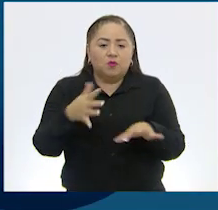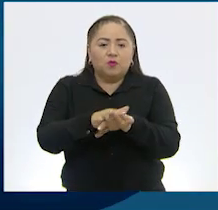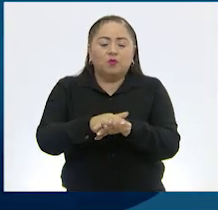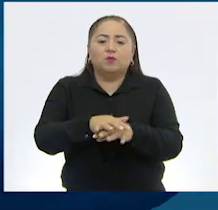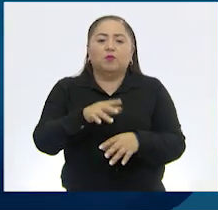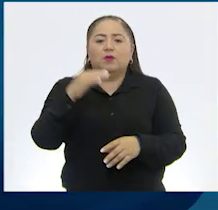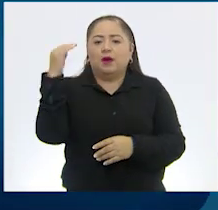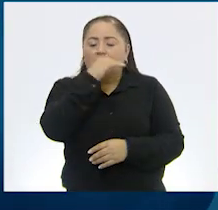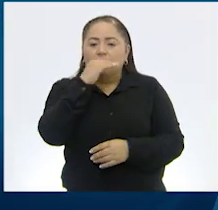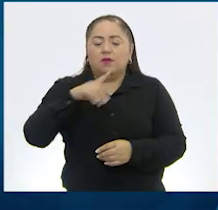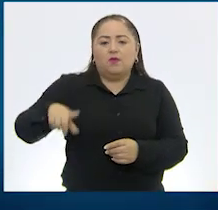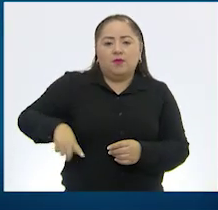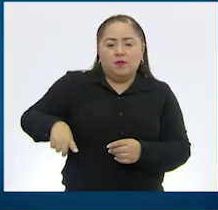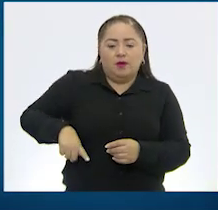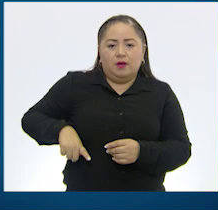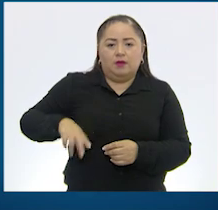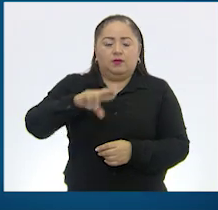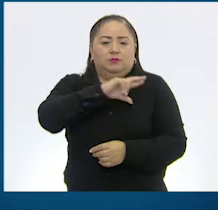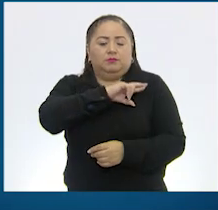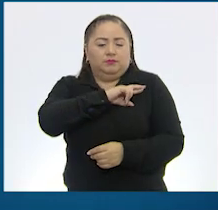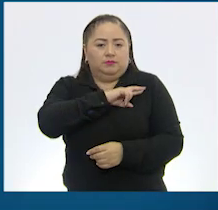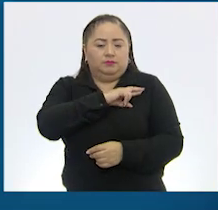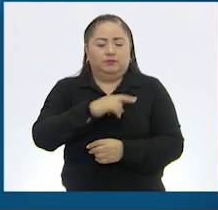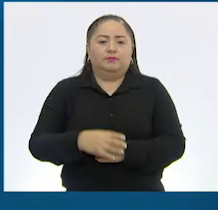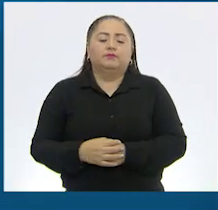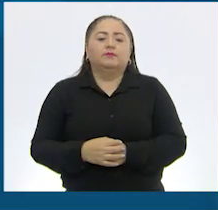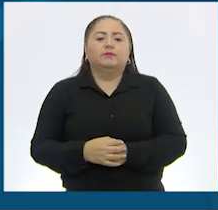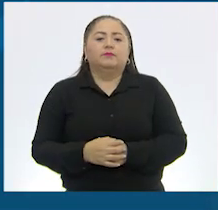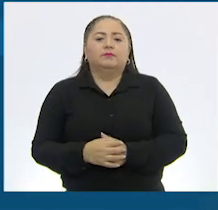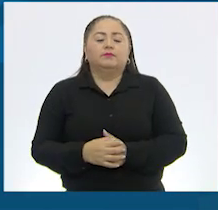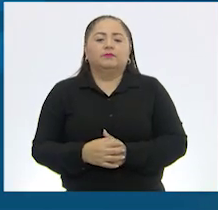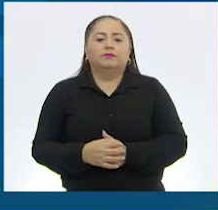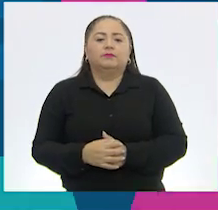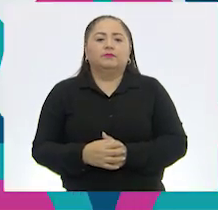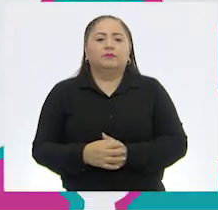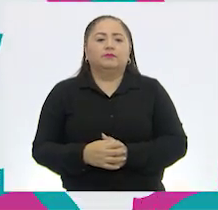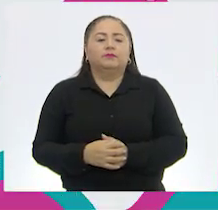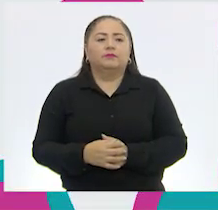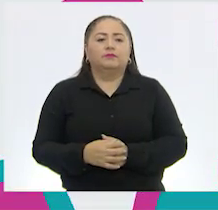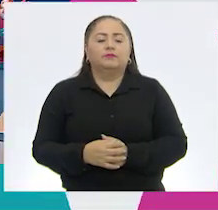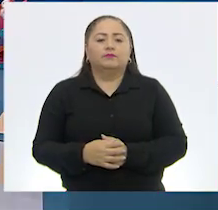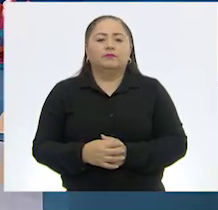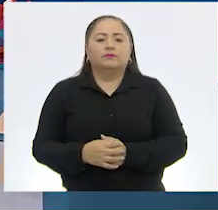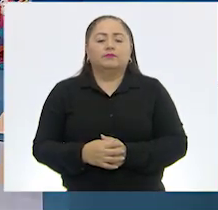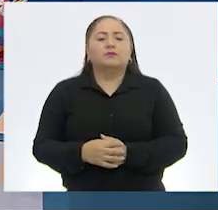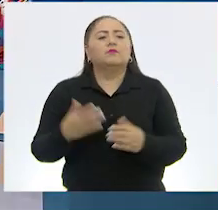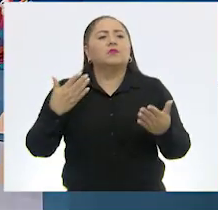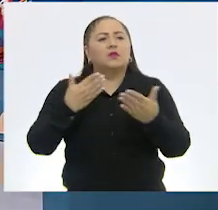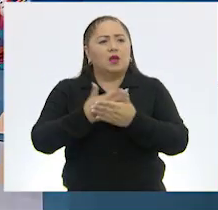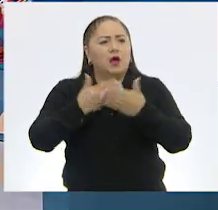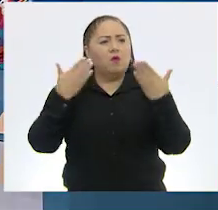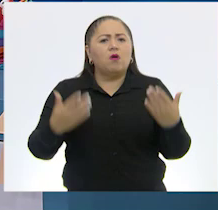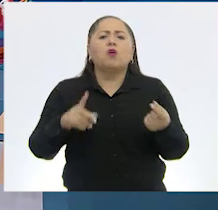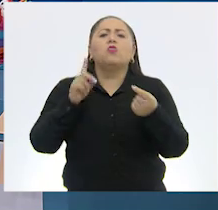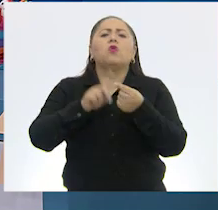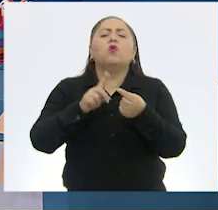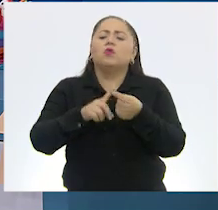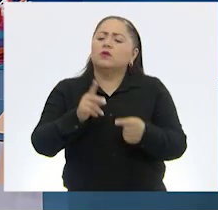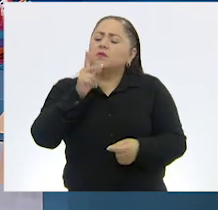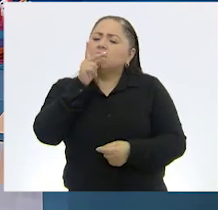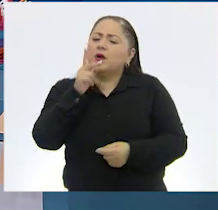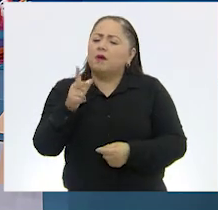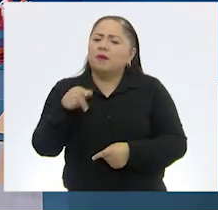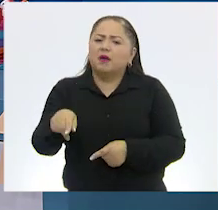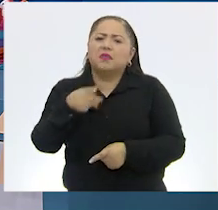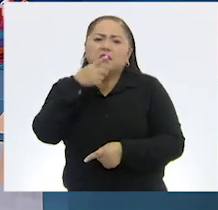pública, gratuita y laica. Gracias, Ton. A ver, ahora ubiquemos en dónde están las palabras que